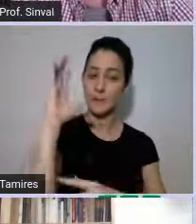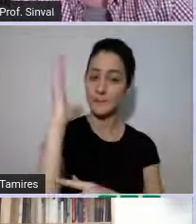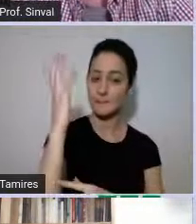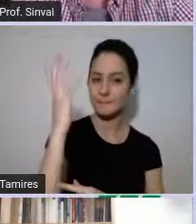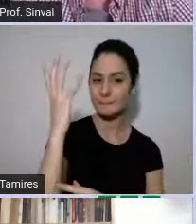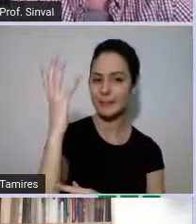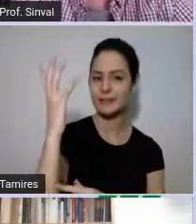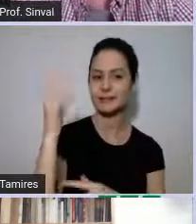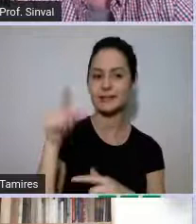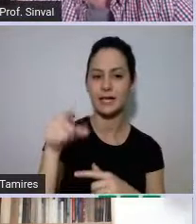perennes